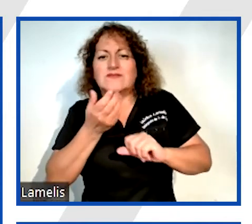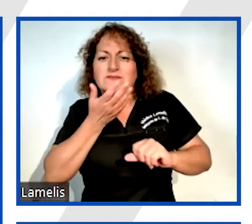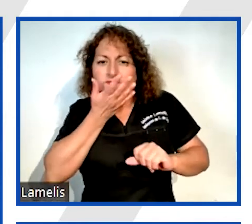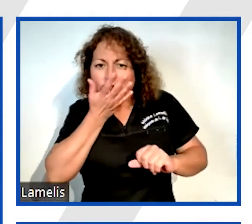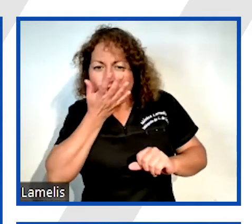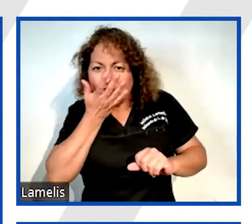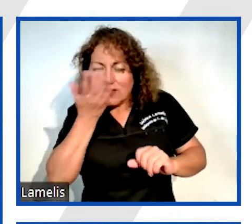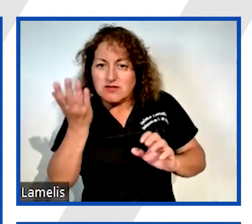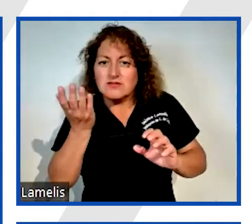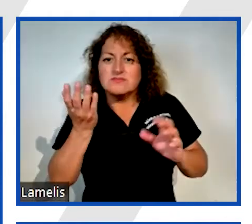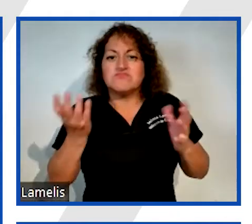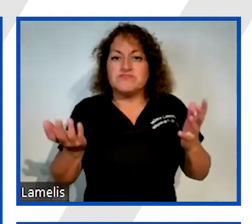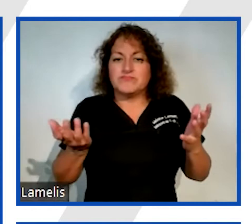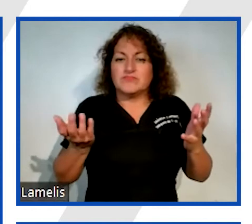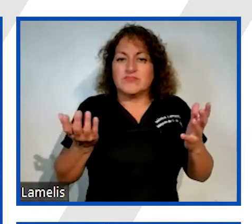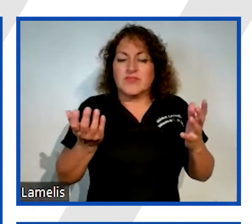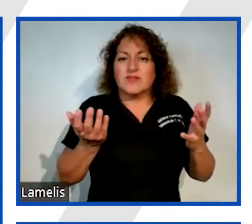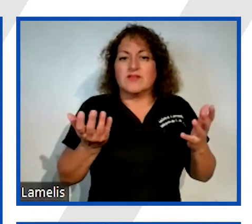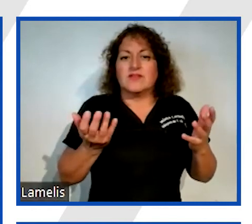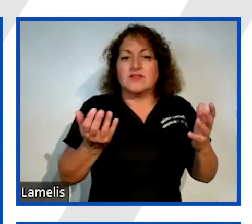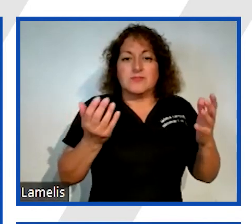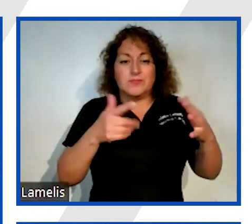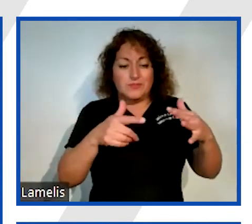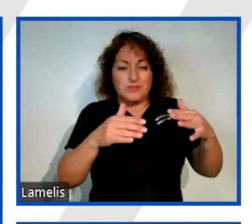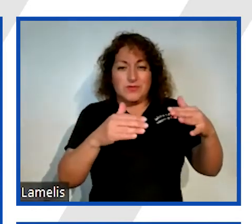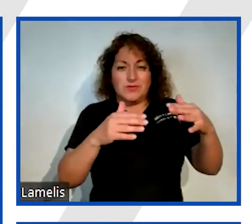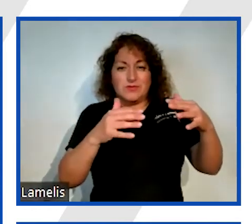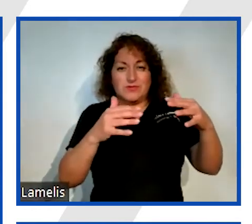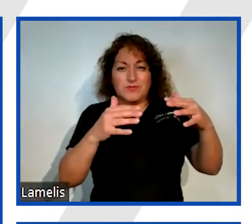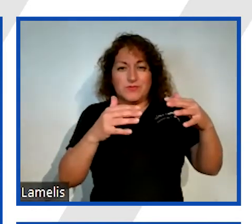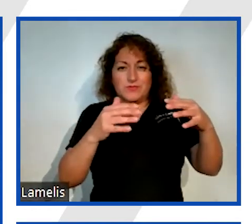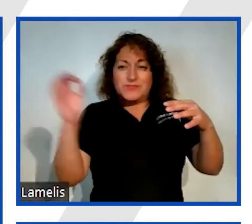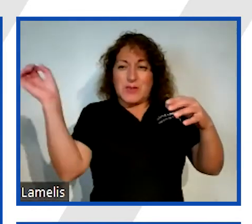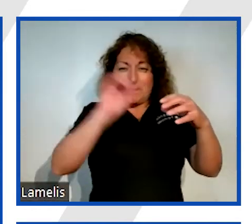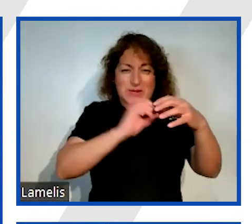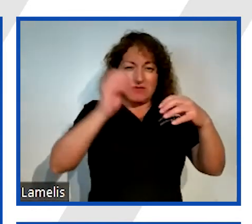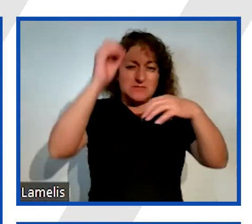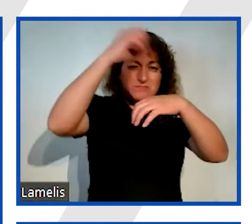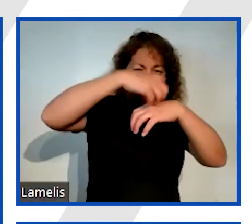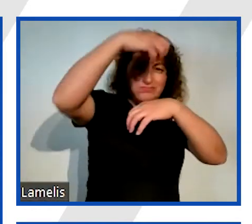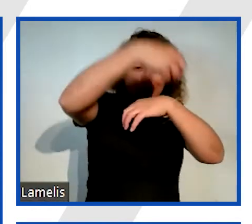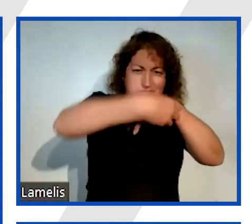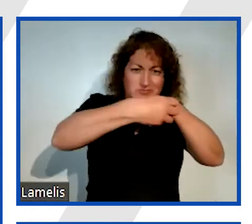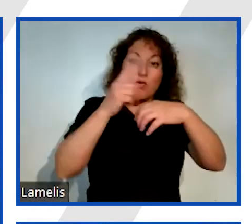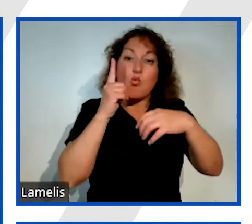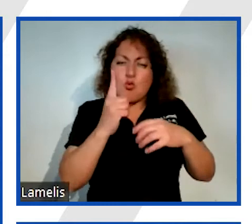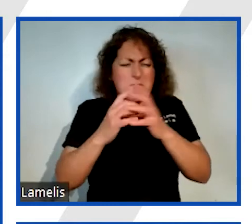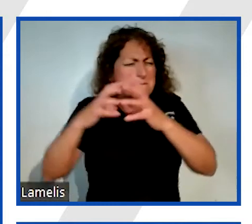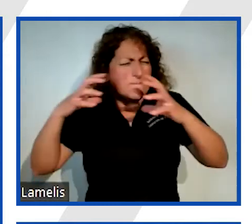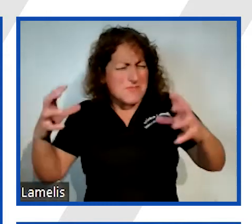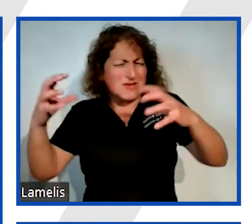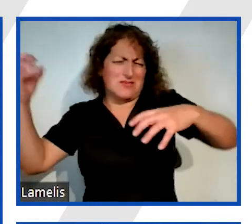pero qué pasa con todo estos choques de planetas y mal y todo yo como uno tan grande que